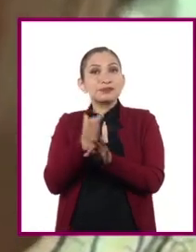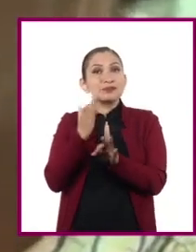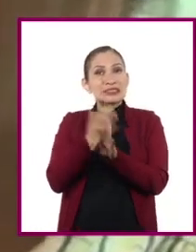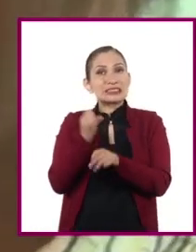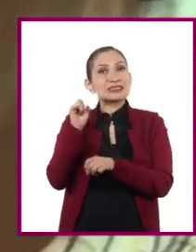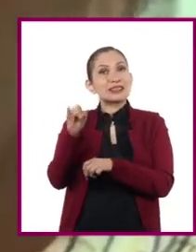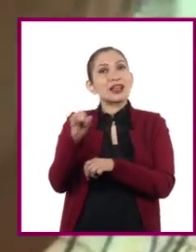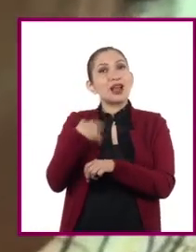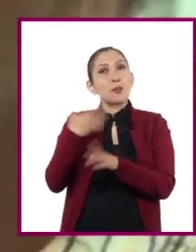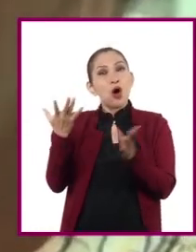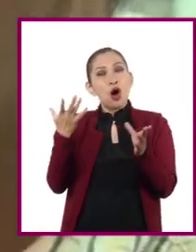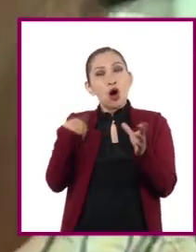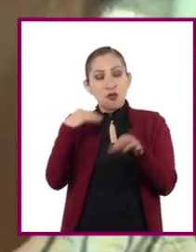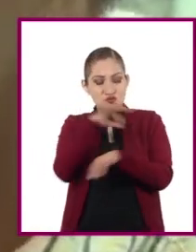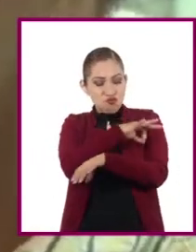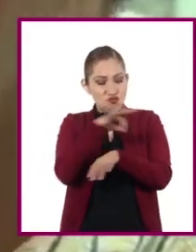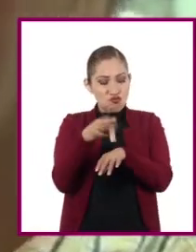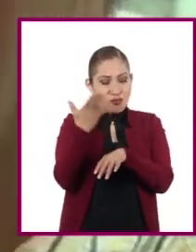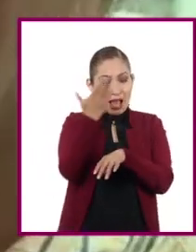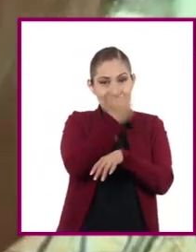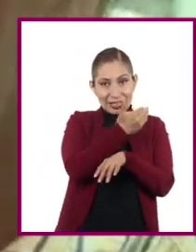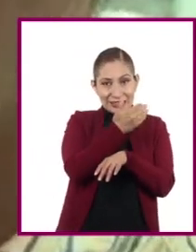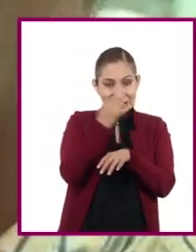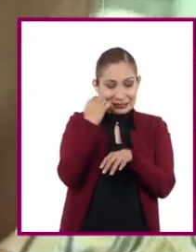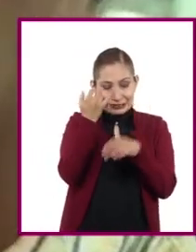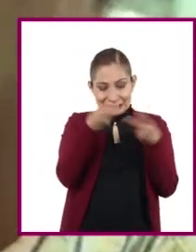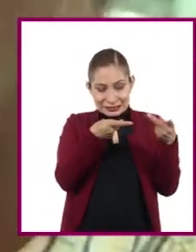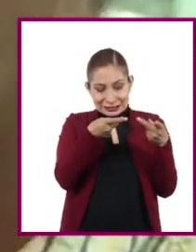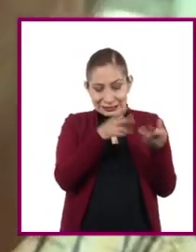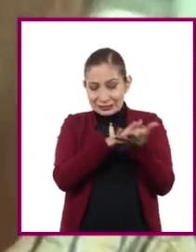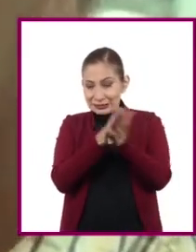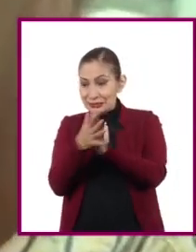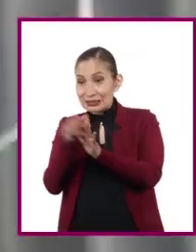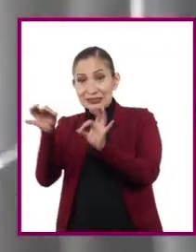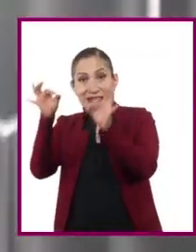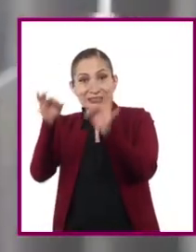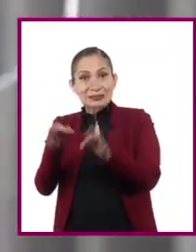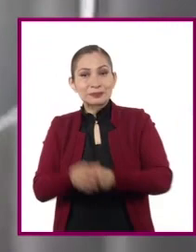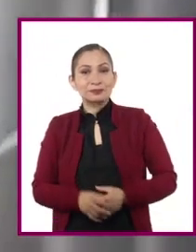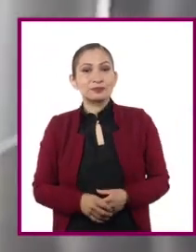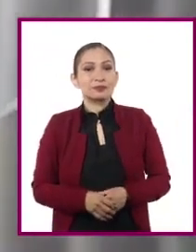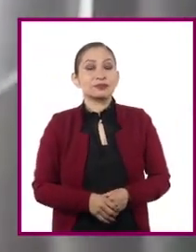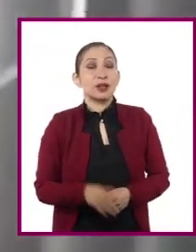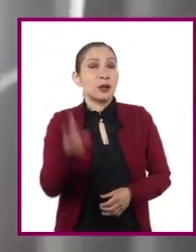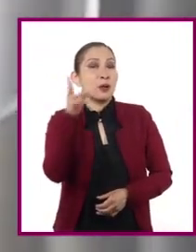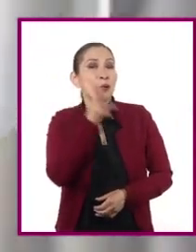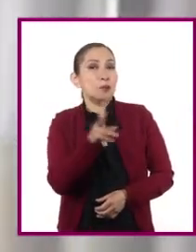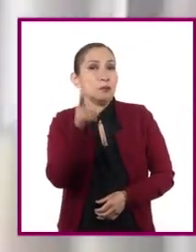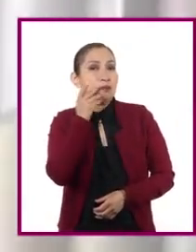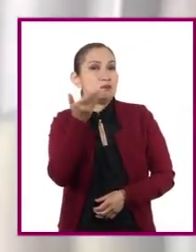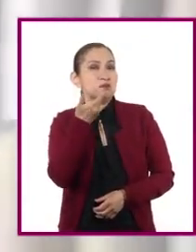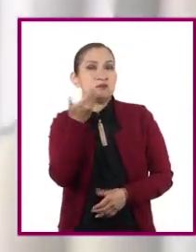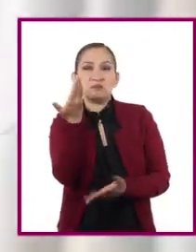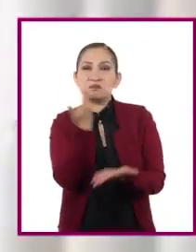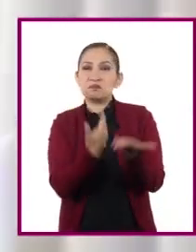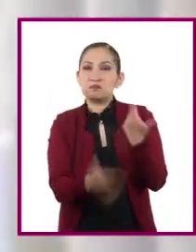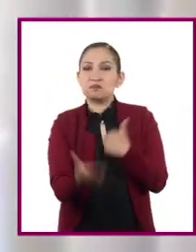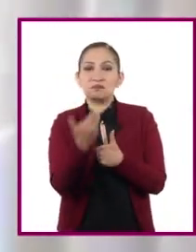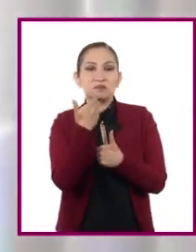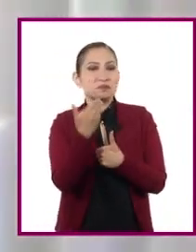es que efectivamente lo que se modeló en su momento es lo que va a ser. Las pruebas fueron un